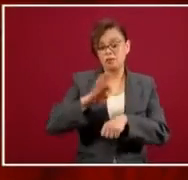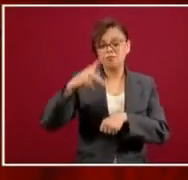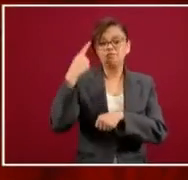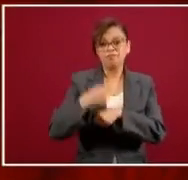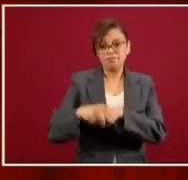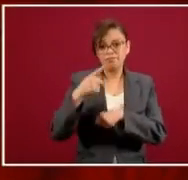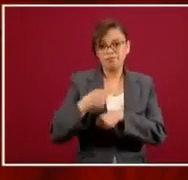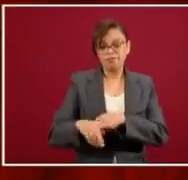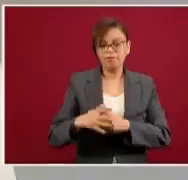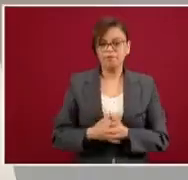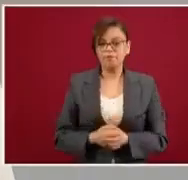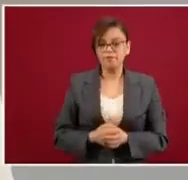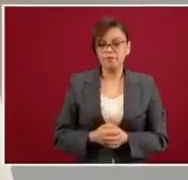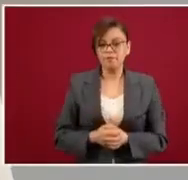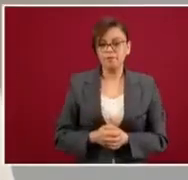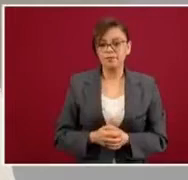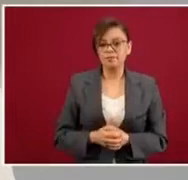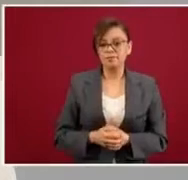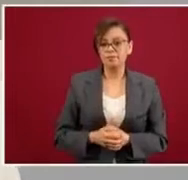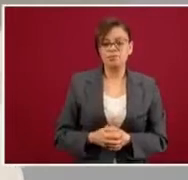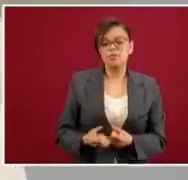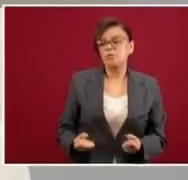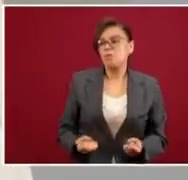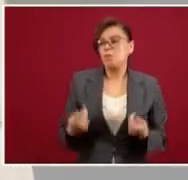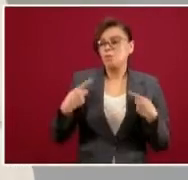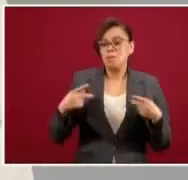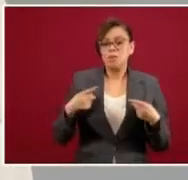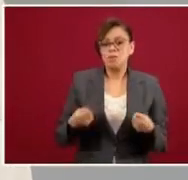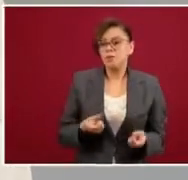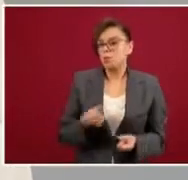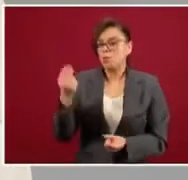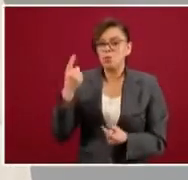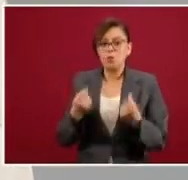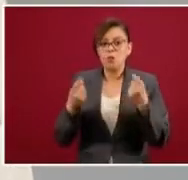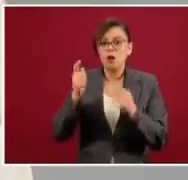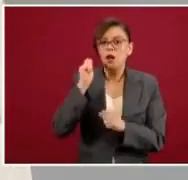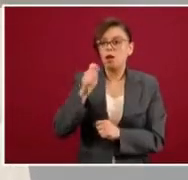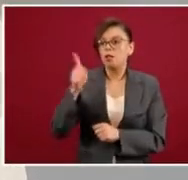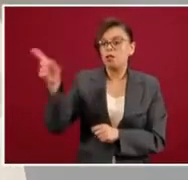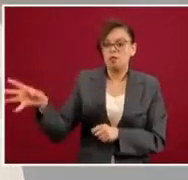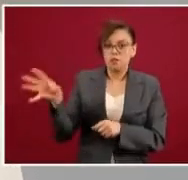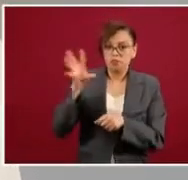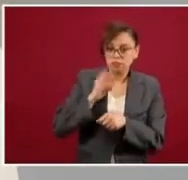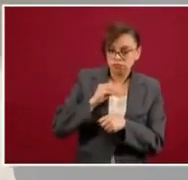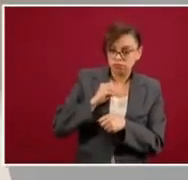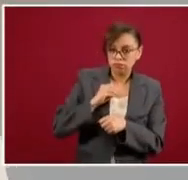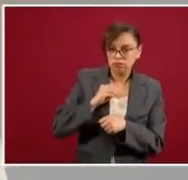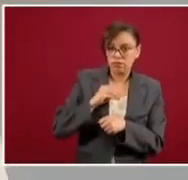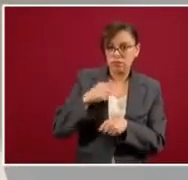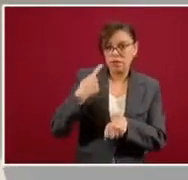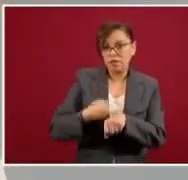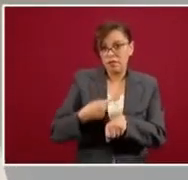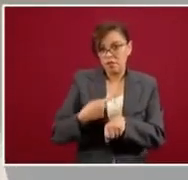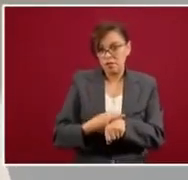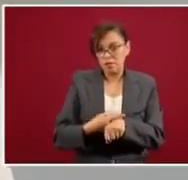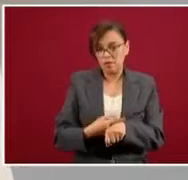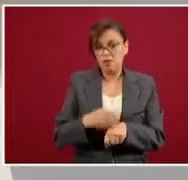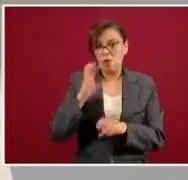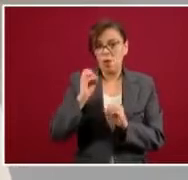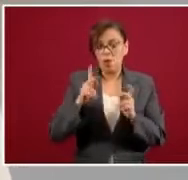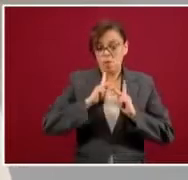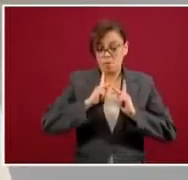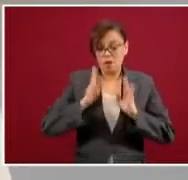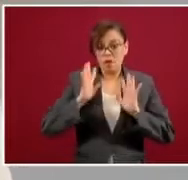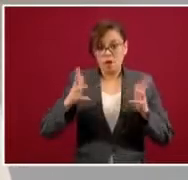con inmunosupresión de cualquier causa, adquirida o provocada, por ejemplo, las personas que viven con